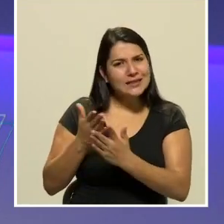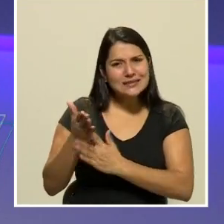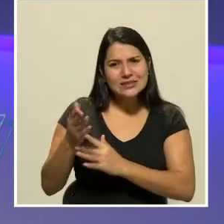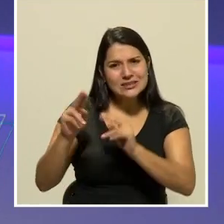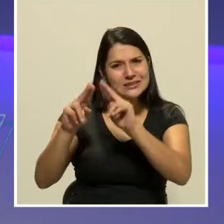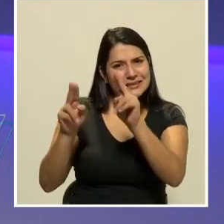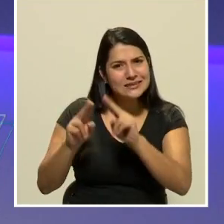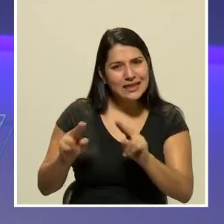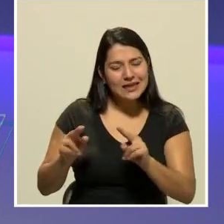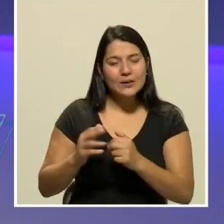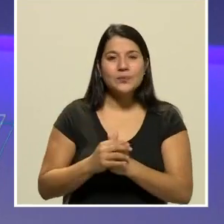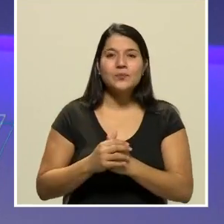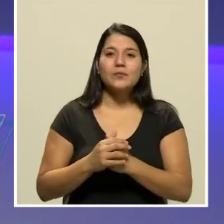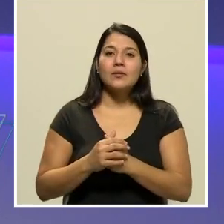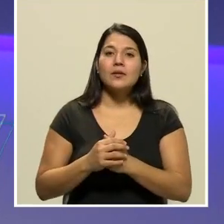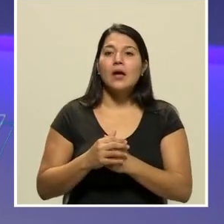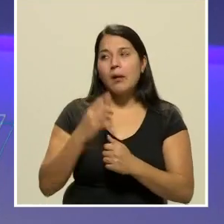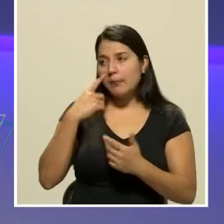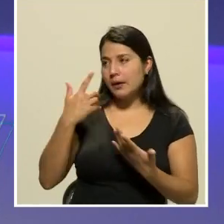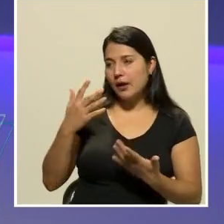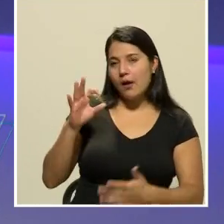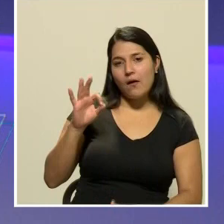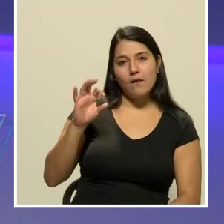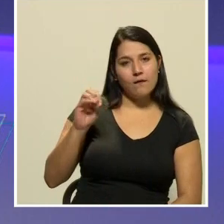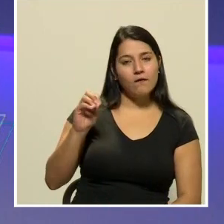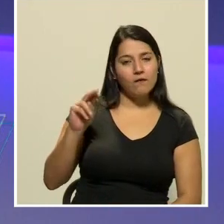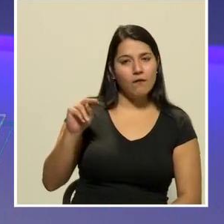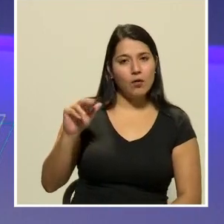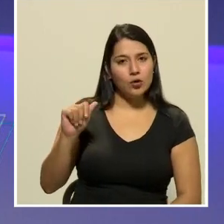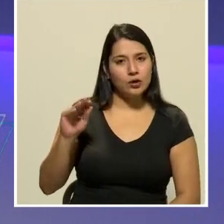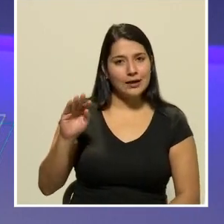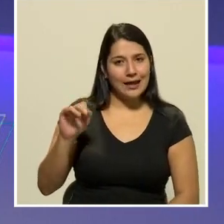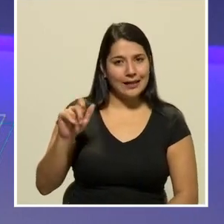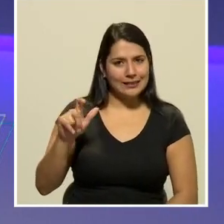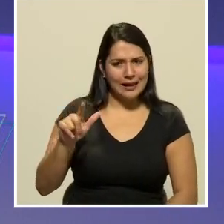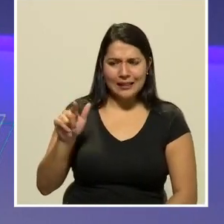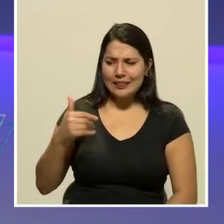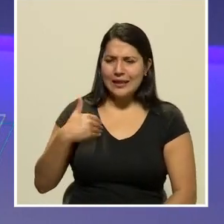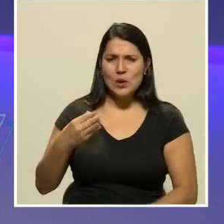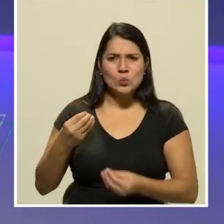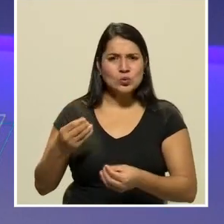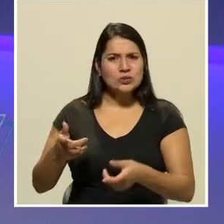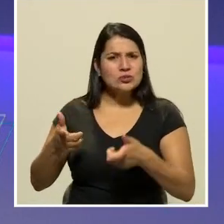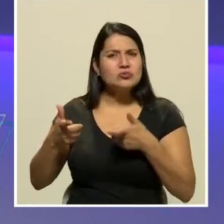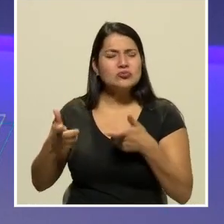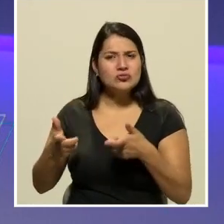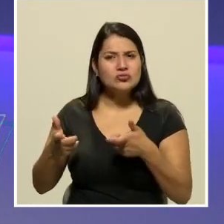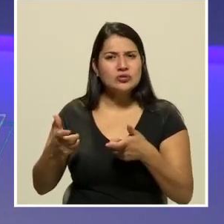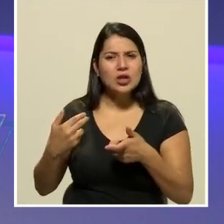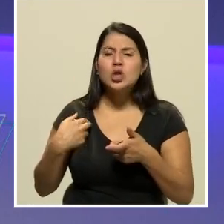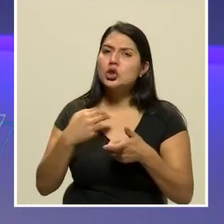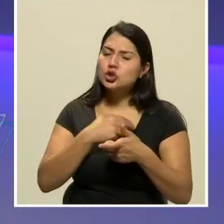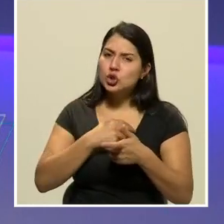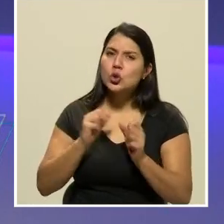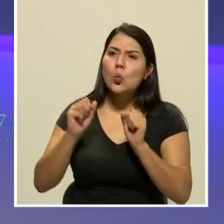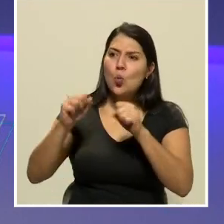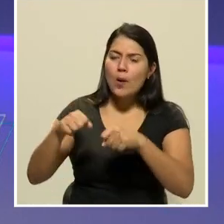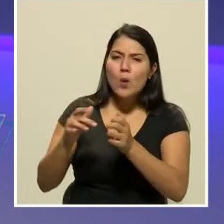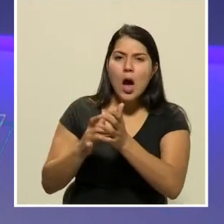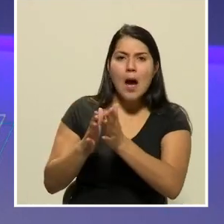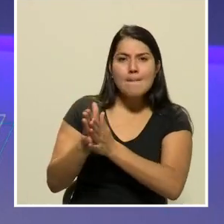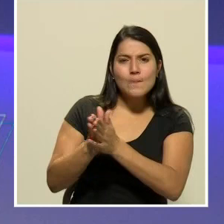Mire, está Fonatel, ¿verdad? Hay un montón de plata que podemos llevar,